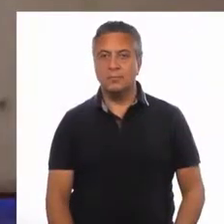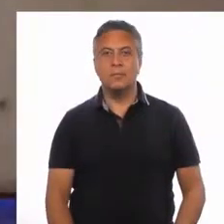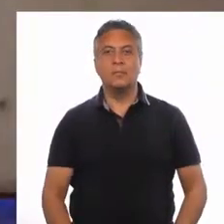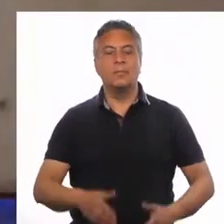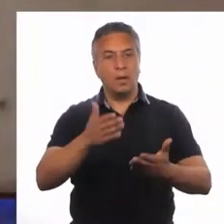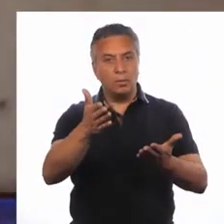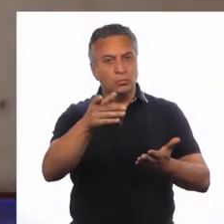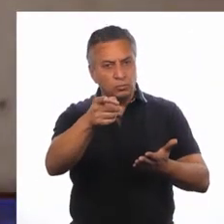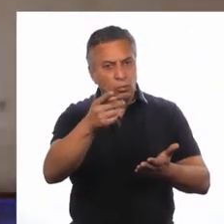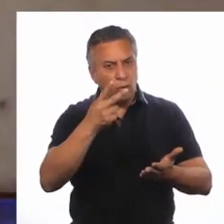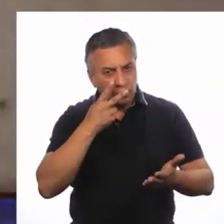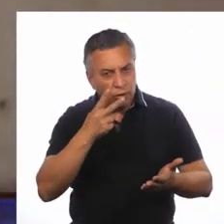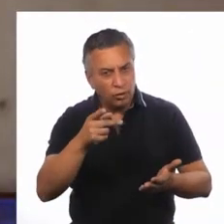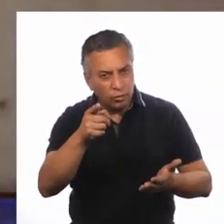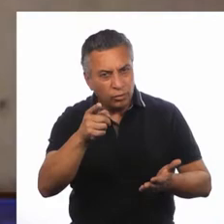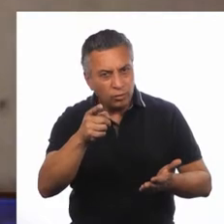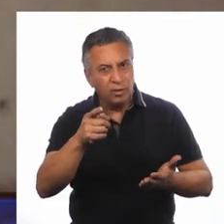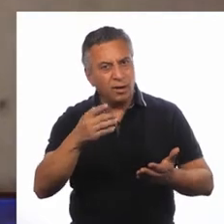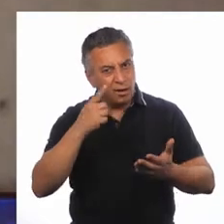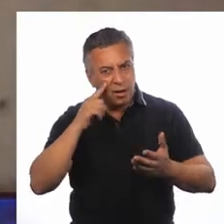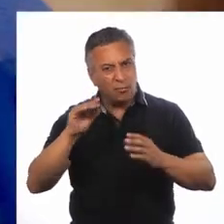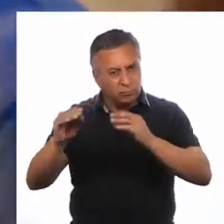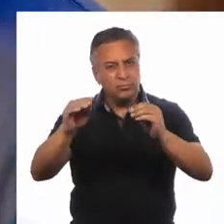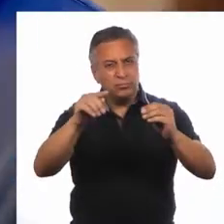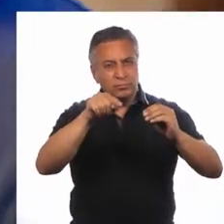Dime si no has escuchado hablar del lado oscuro de la luna.